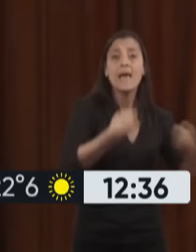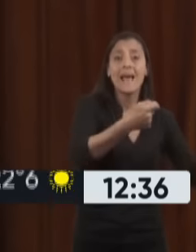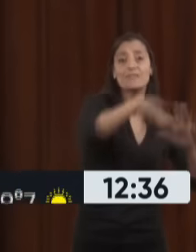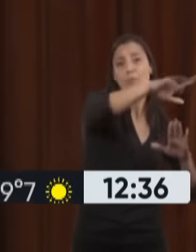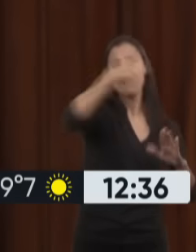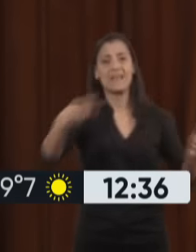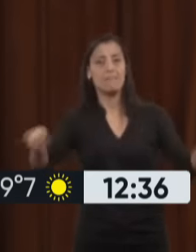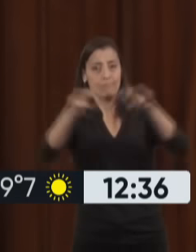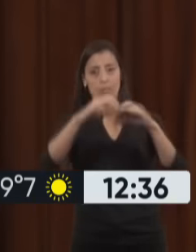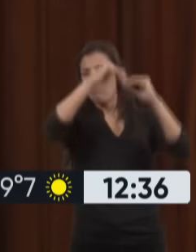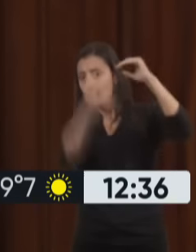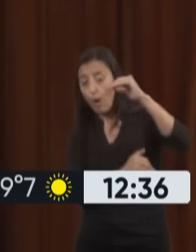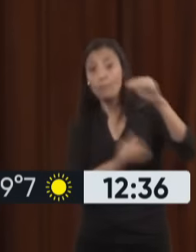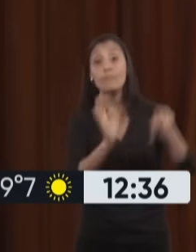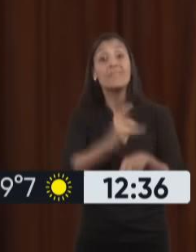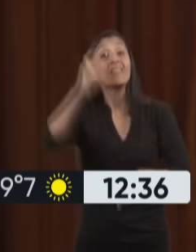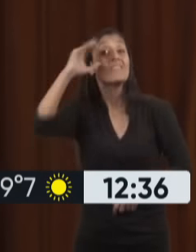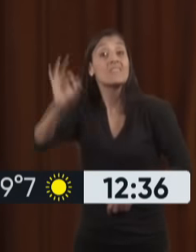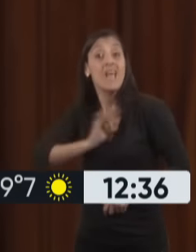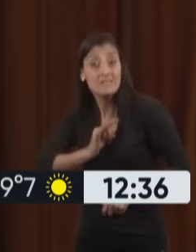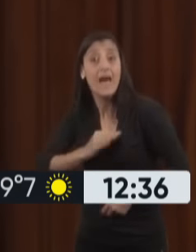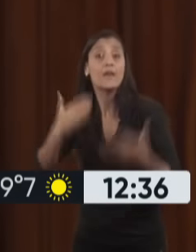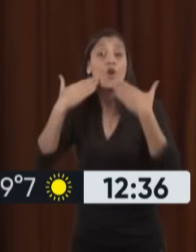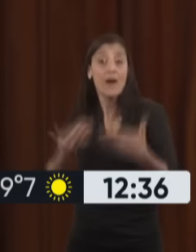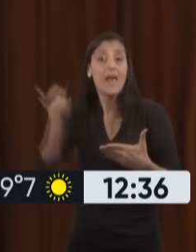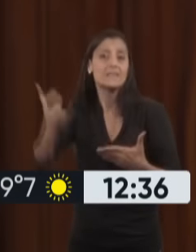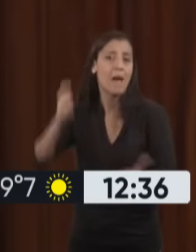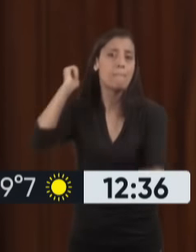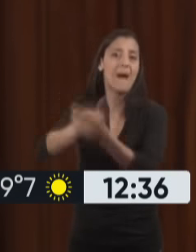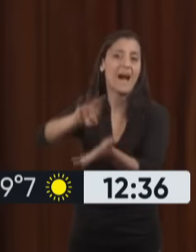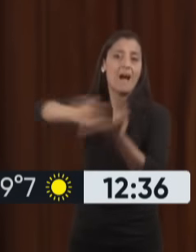que tuvimos superávit fue porque estábamos en default.